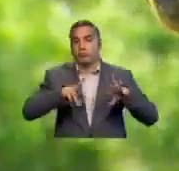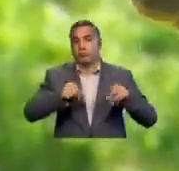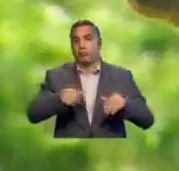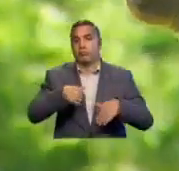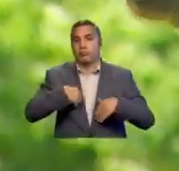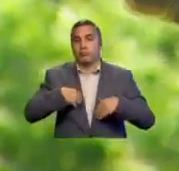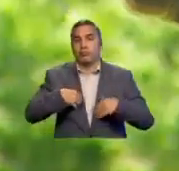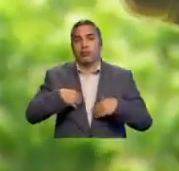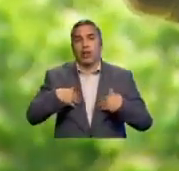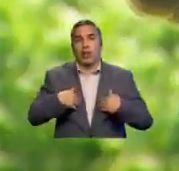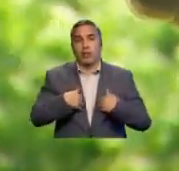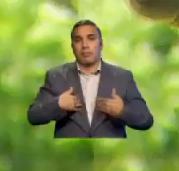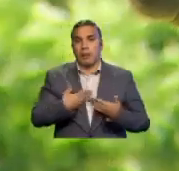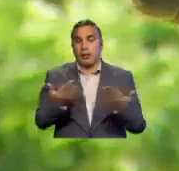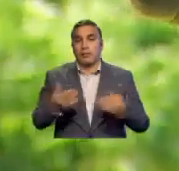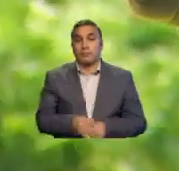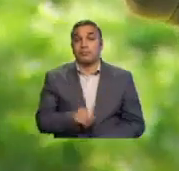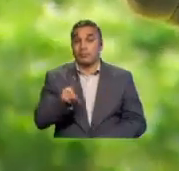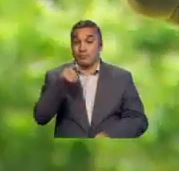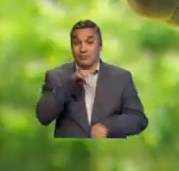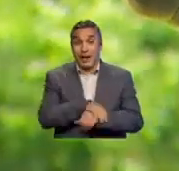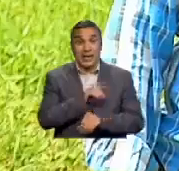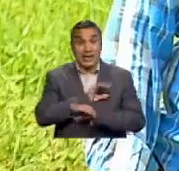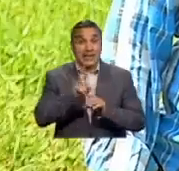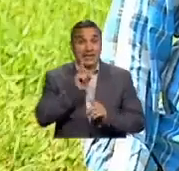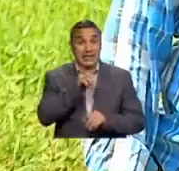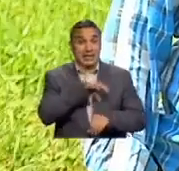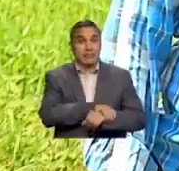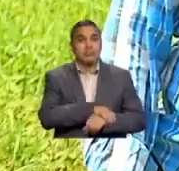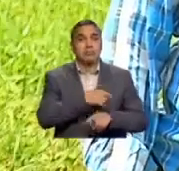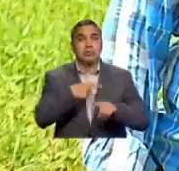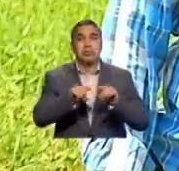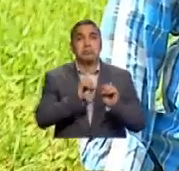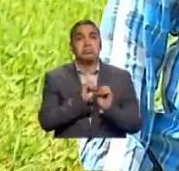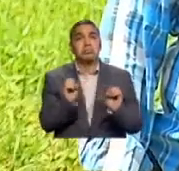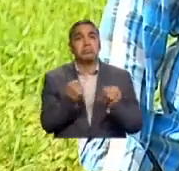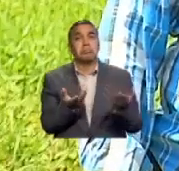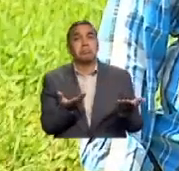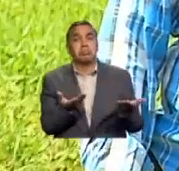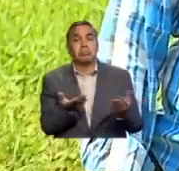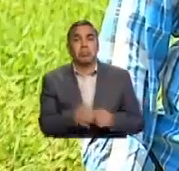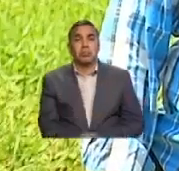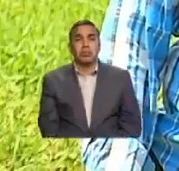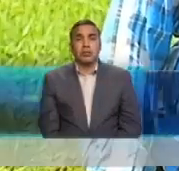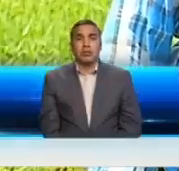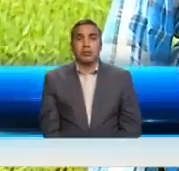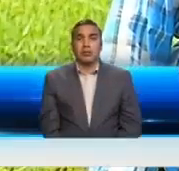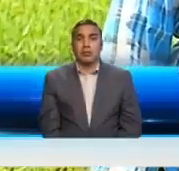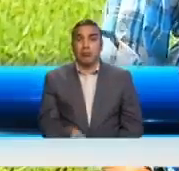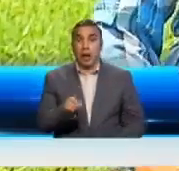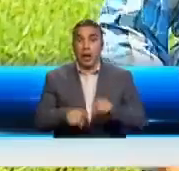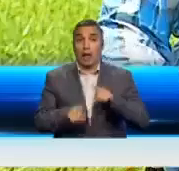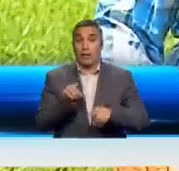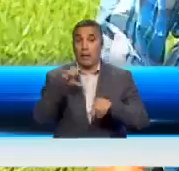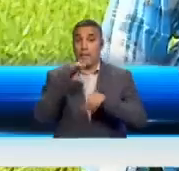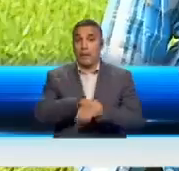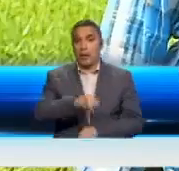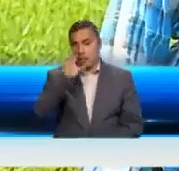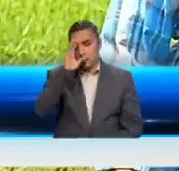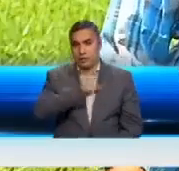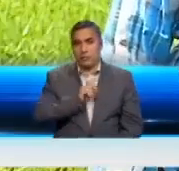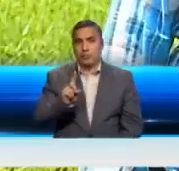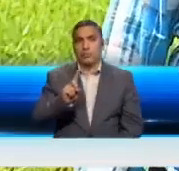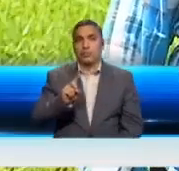abigeato y a pesar de que hubo un detenido en este caso, no sirvió de mucho. El amigo mío lo cogió con la policía, pero